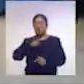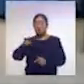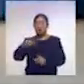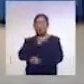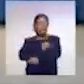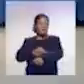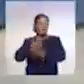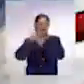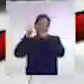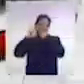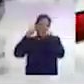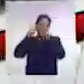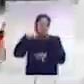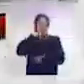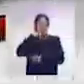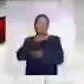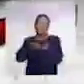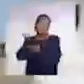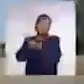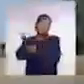más rápido posible.